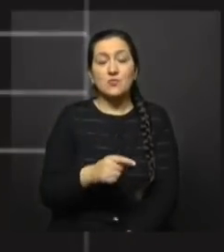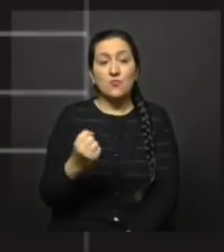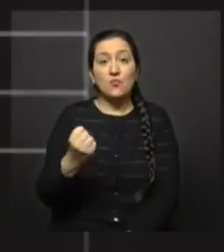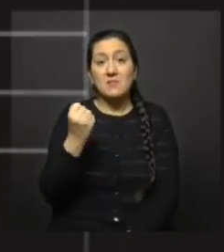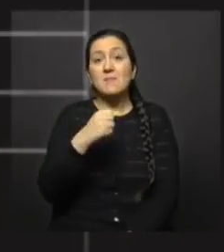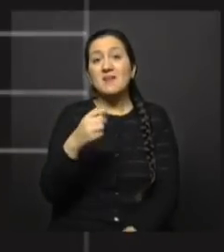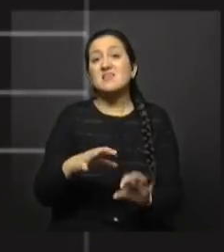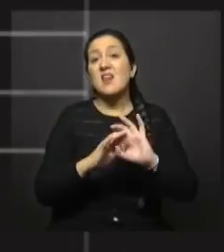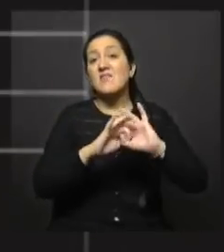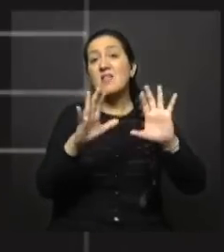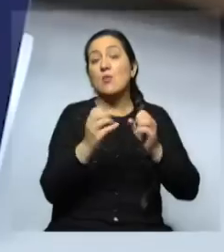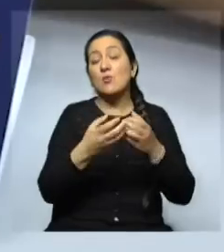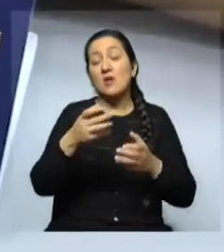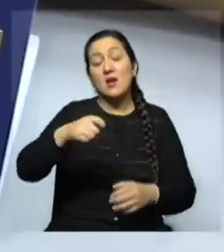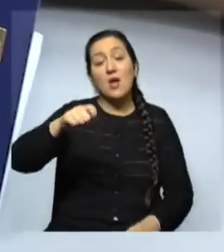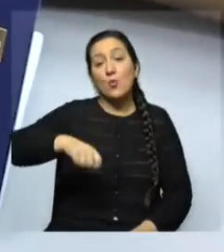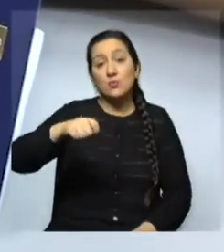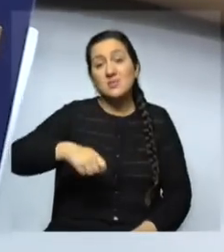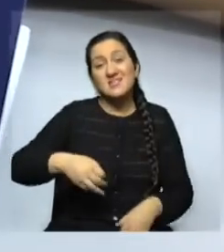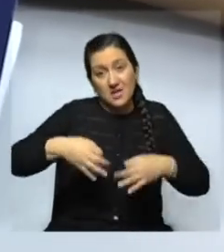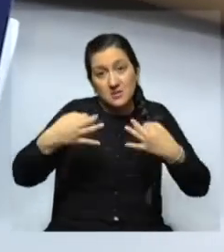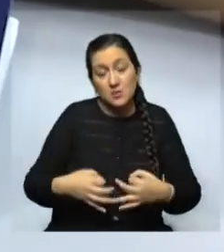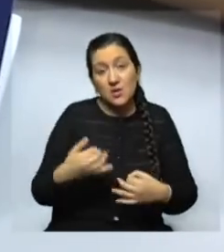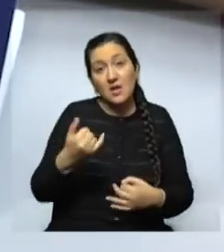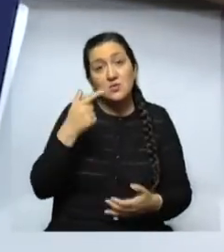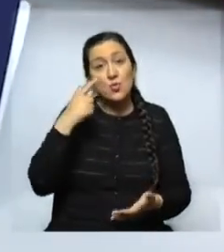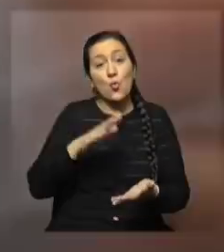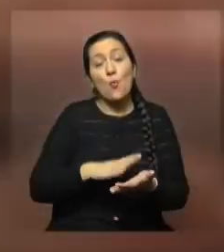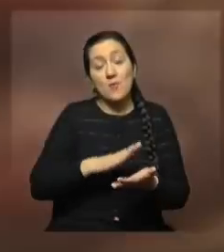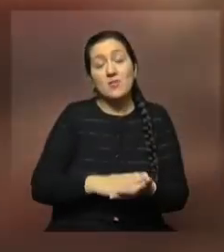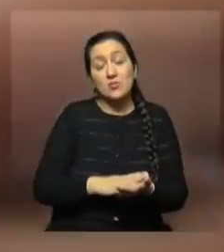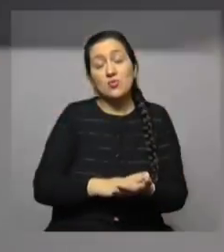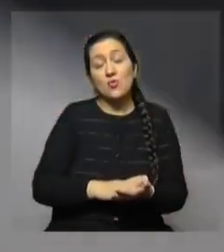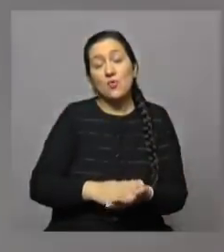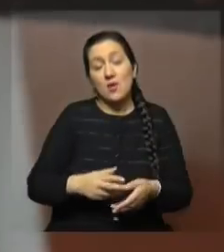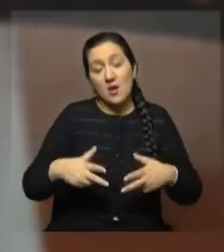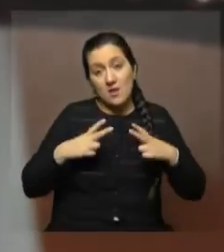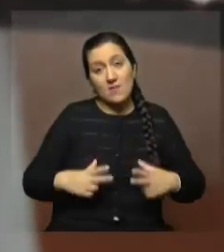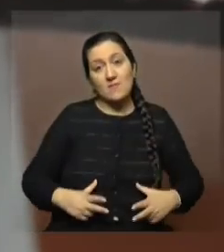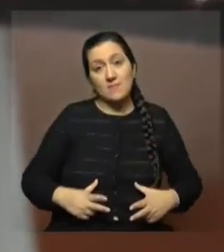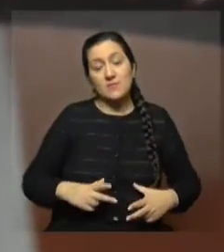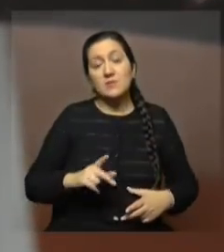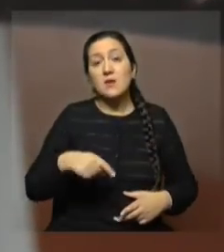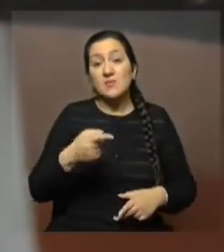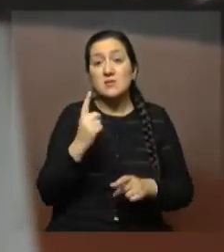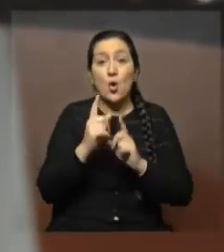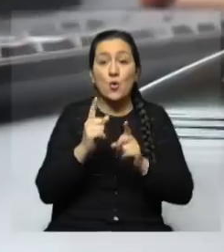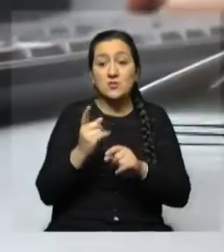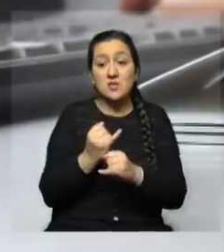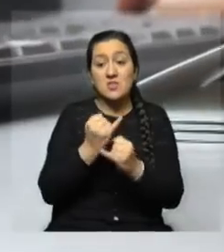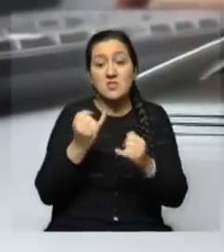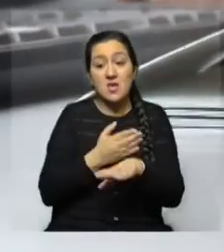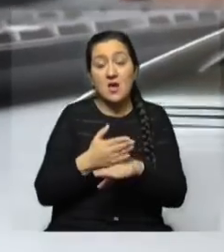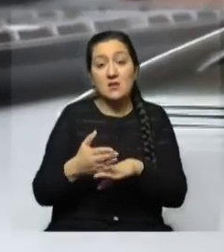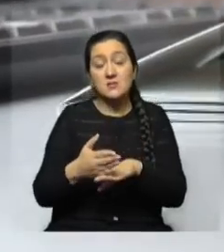sea liberado porque así la justicia mire a ti se asegura de que tenga un documento válido a dejar el país 11 días después la embajada uruguaya en